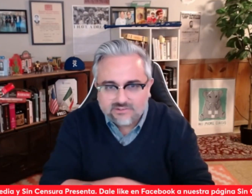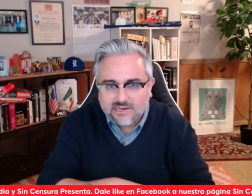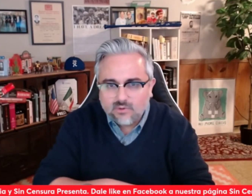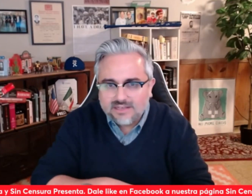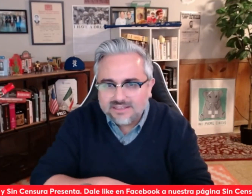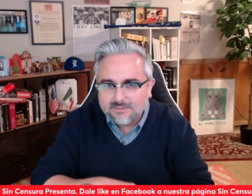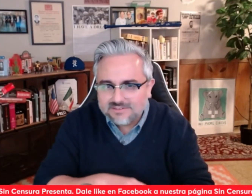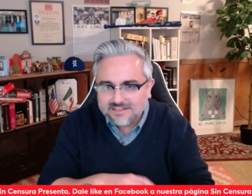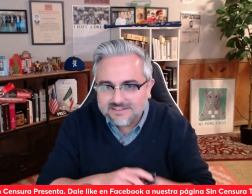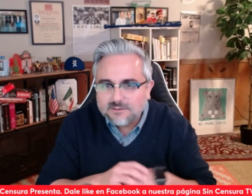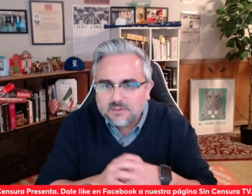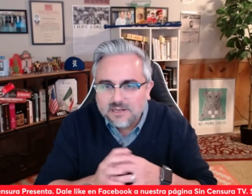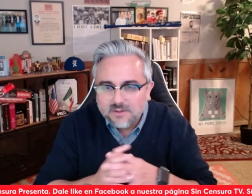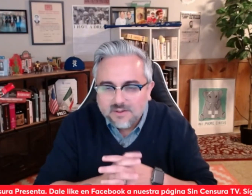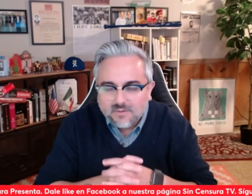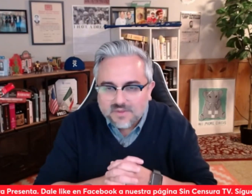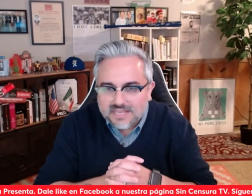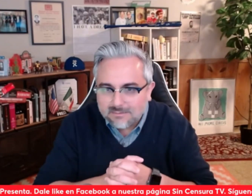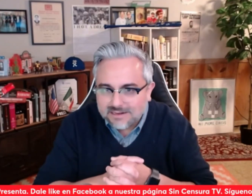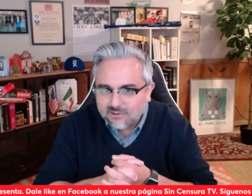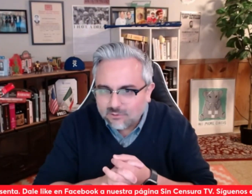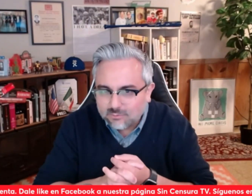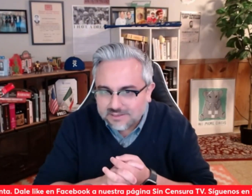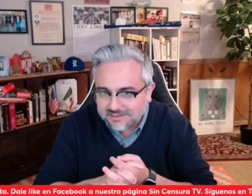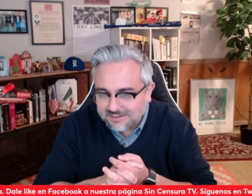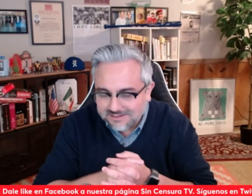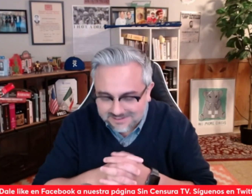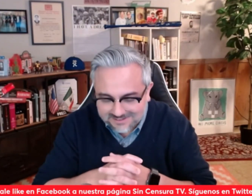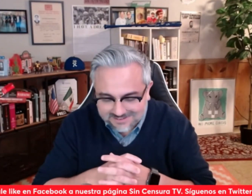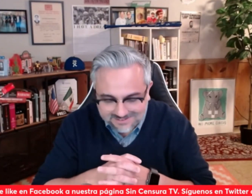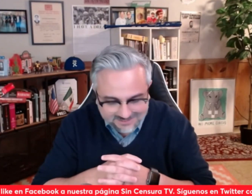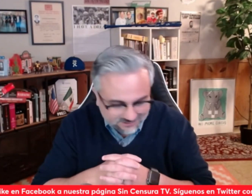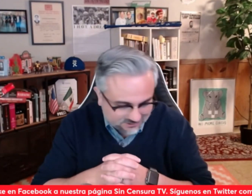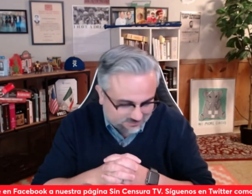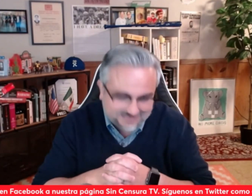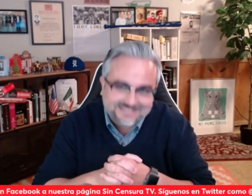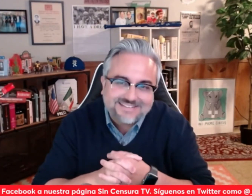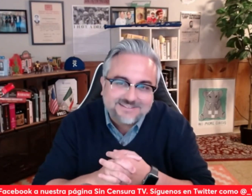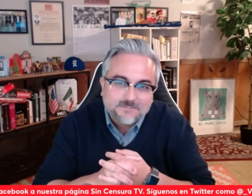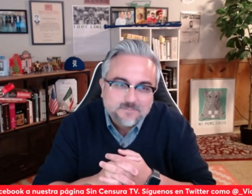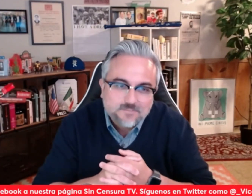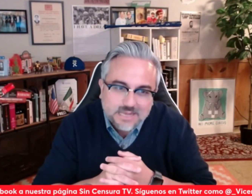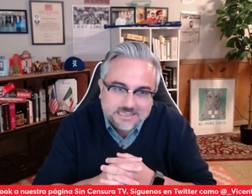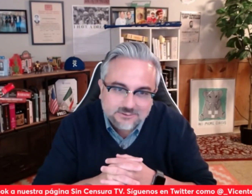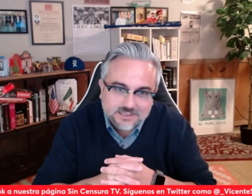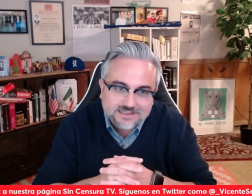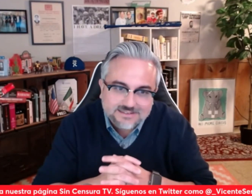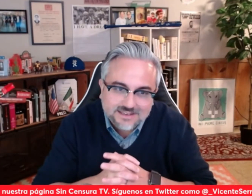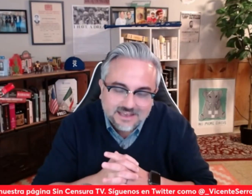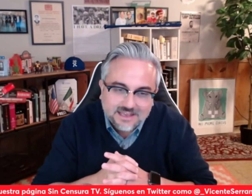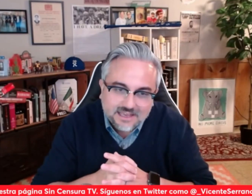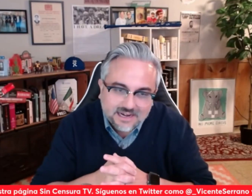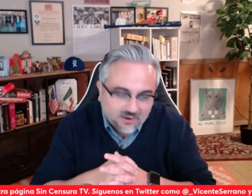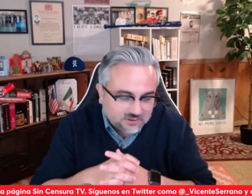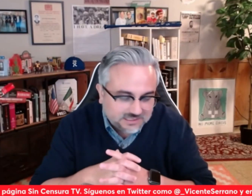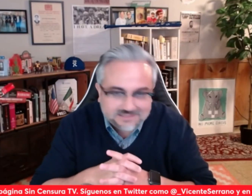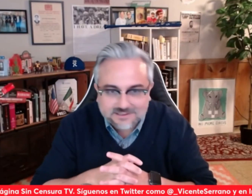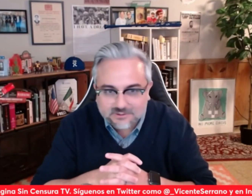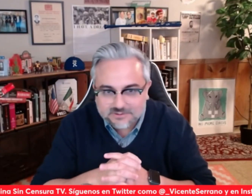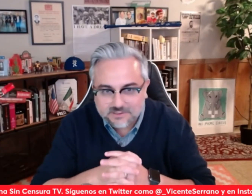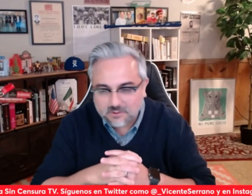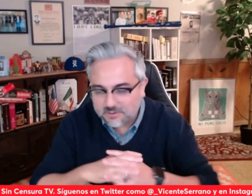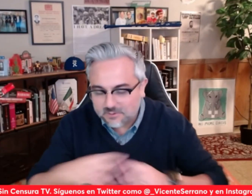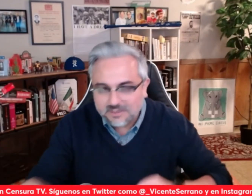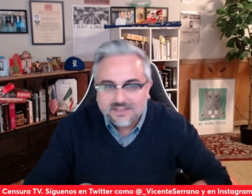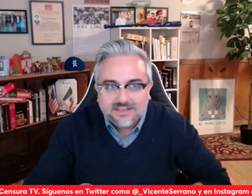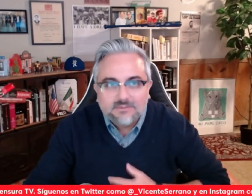Genaro García Luna quiere vestir de civil y hablar con con los presentes ante su sentencia en la Corte del Distrito